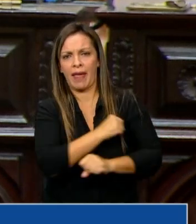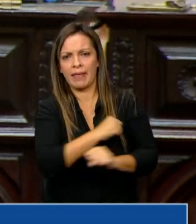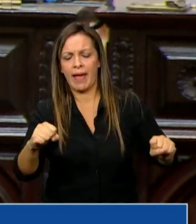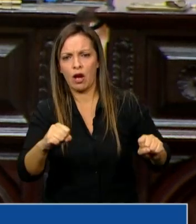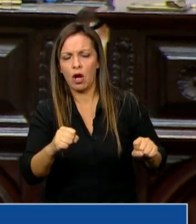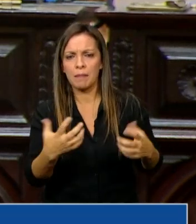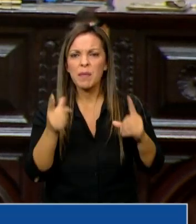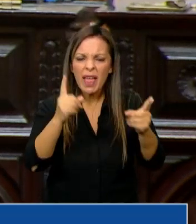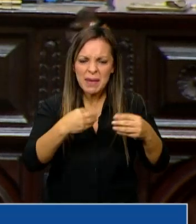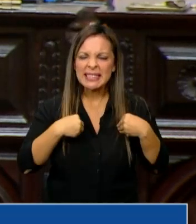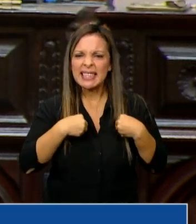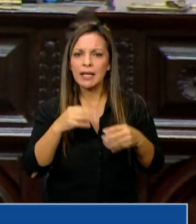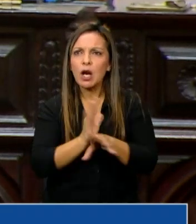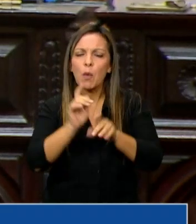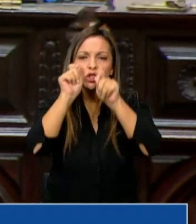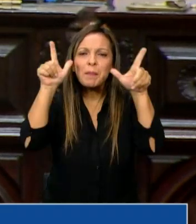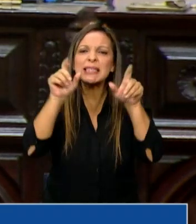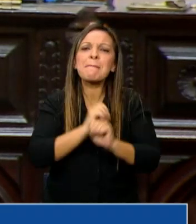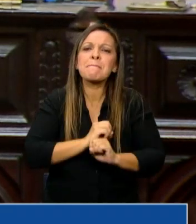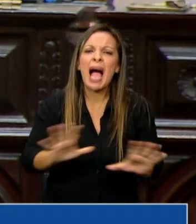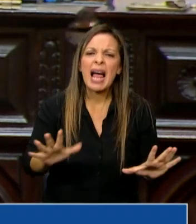además le hacían sentir que era una sorpresa mala.